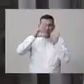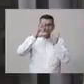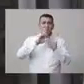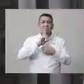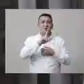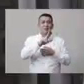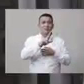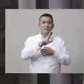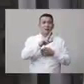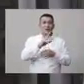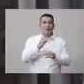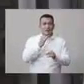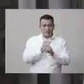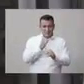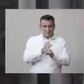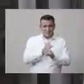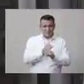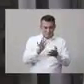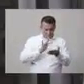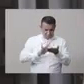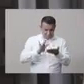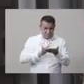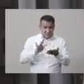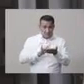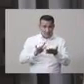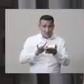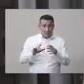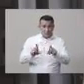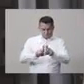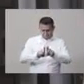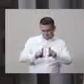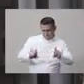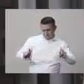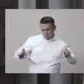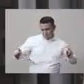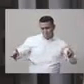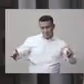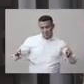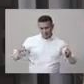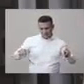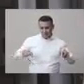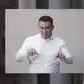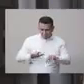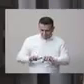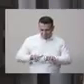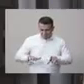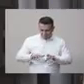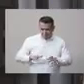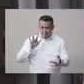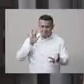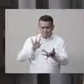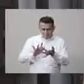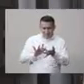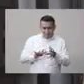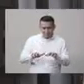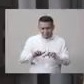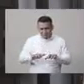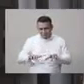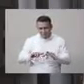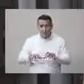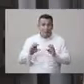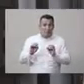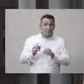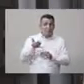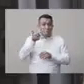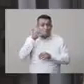en la página coronavirus.bcs.gov.mx o comunicarse al teléfono 800